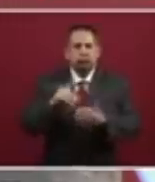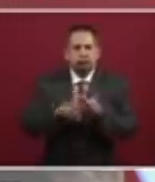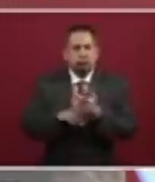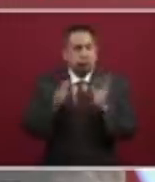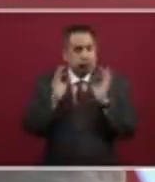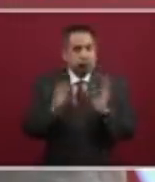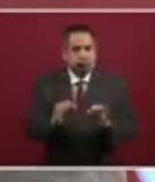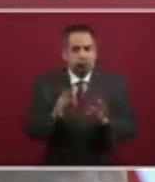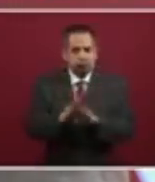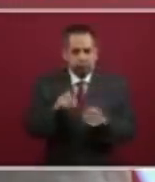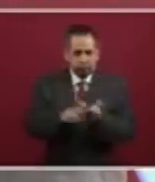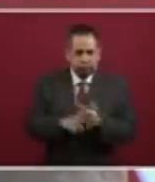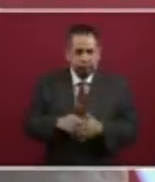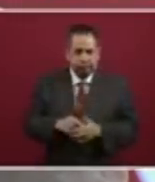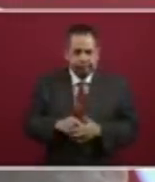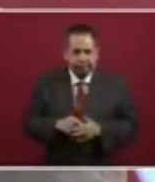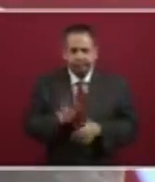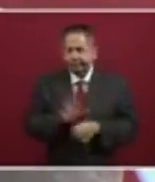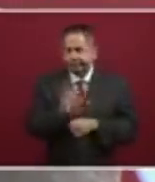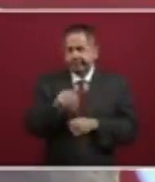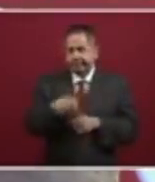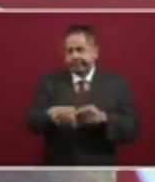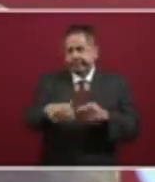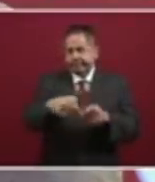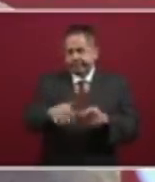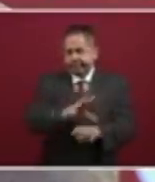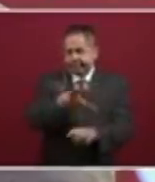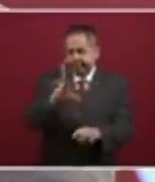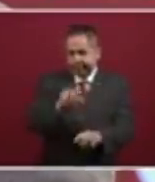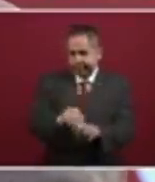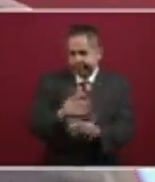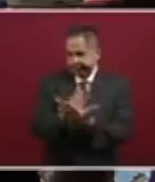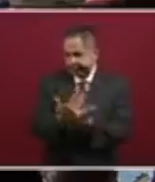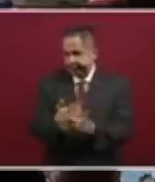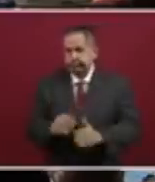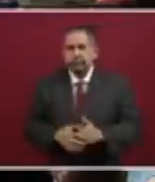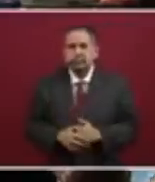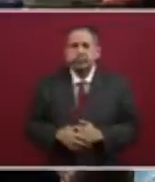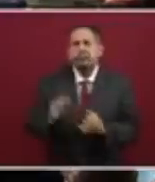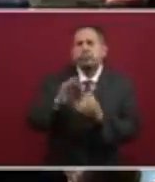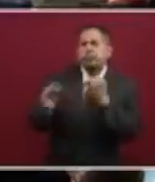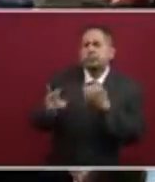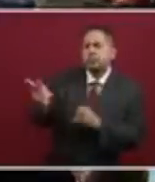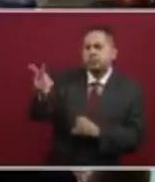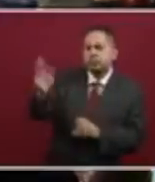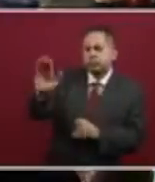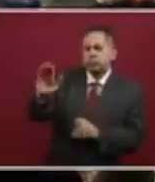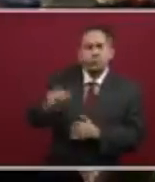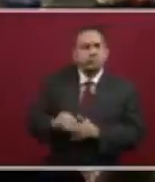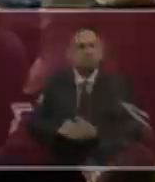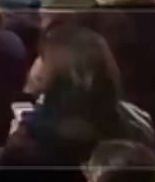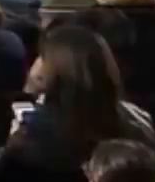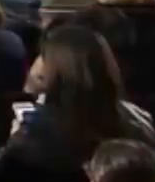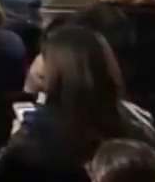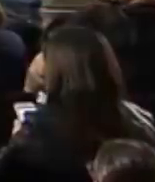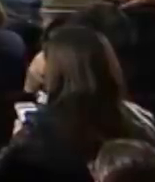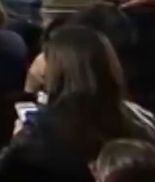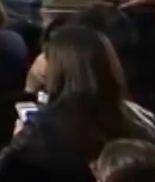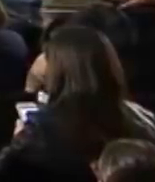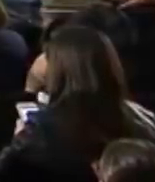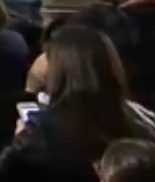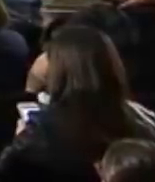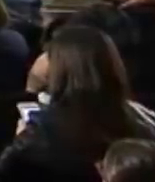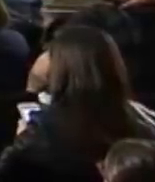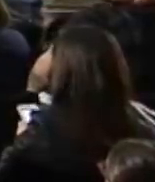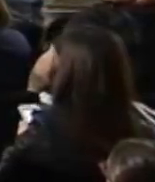tengamos casi la totalidad de las comisiones locales de búsqueda. Y por último, comenta que se va a establecer… ¿Se va a hacer